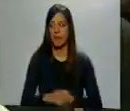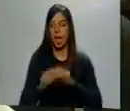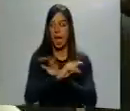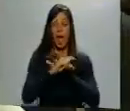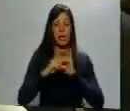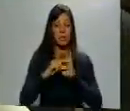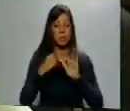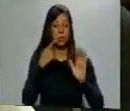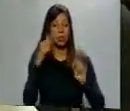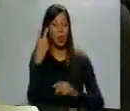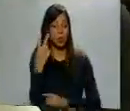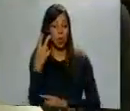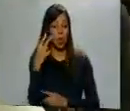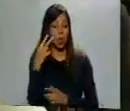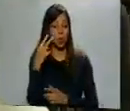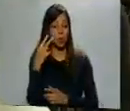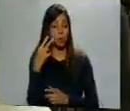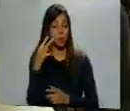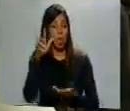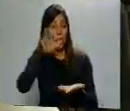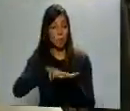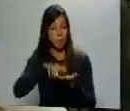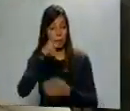2 sobre finalidad de la ley.